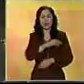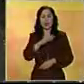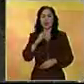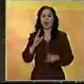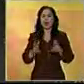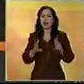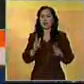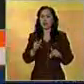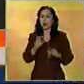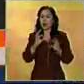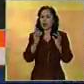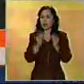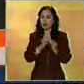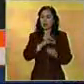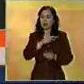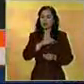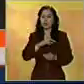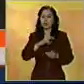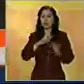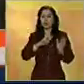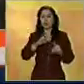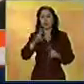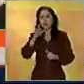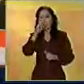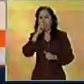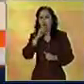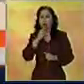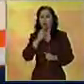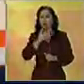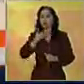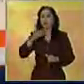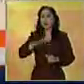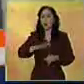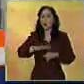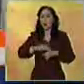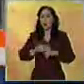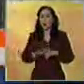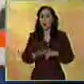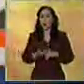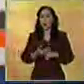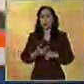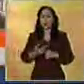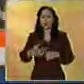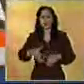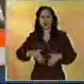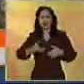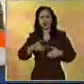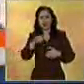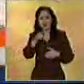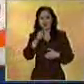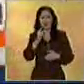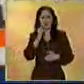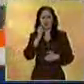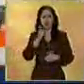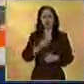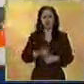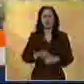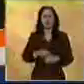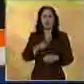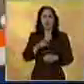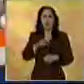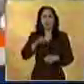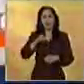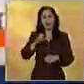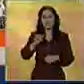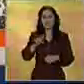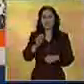California. La familia de la señora, 73 años, alega que falleció a causa de un berrinche del artista, pues cuando Jackson ingresó por